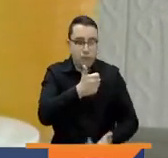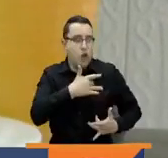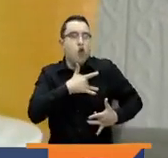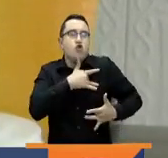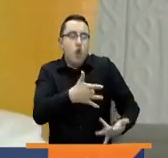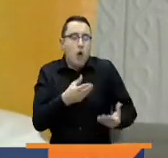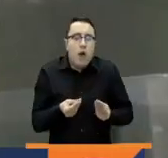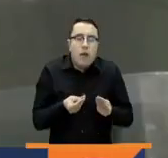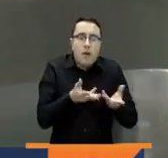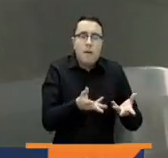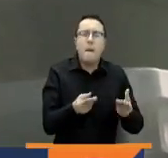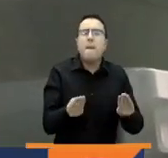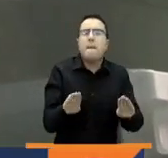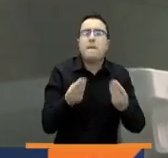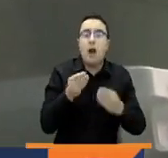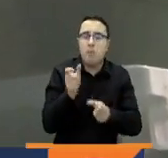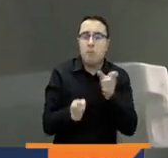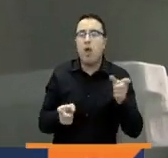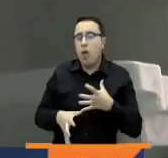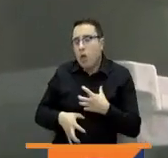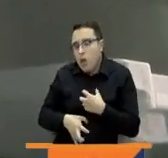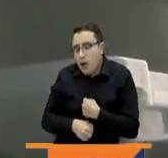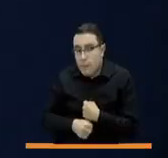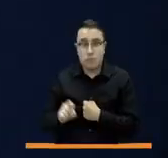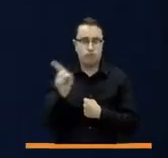ayudar a prevenir la inseguridad alimentaria.